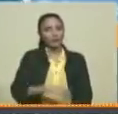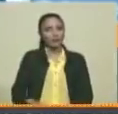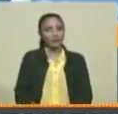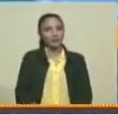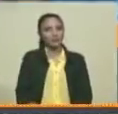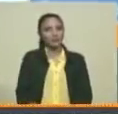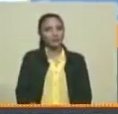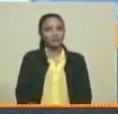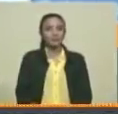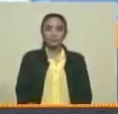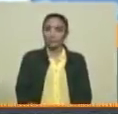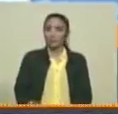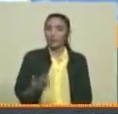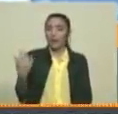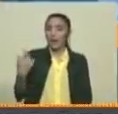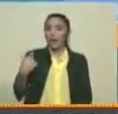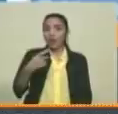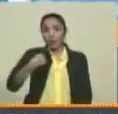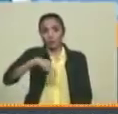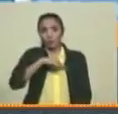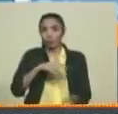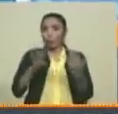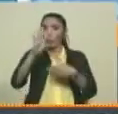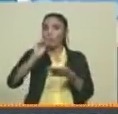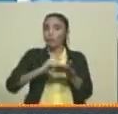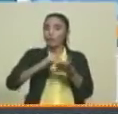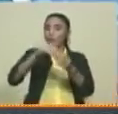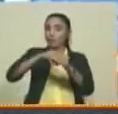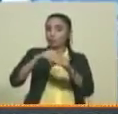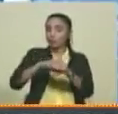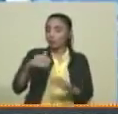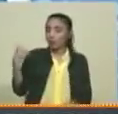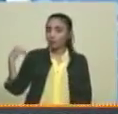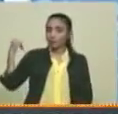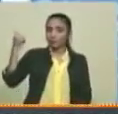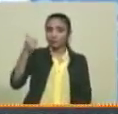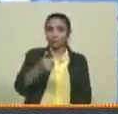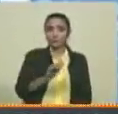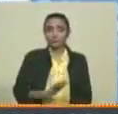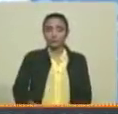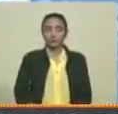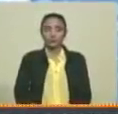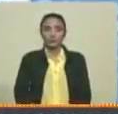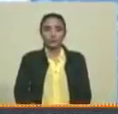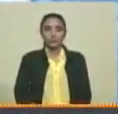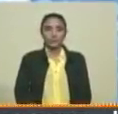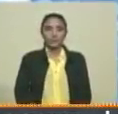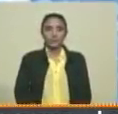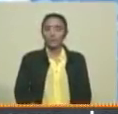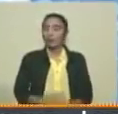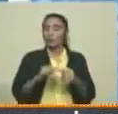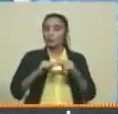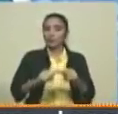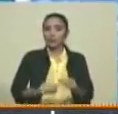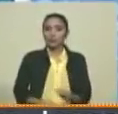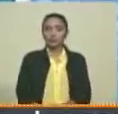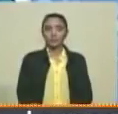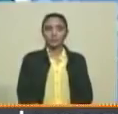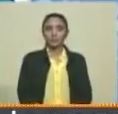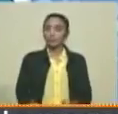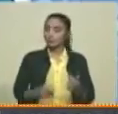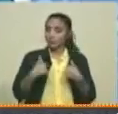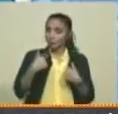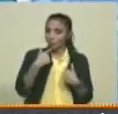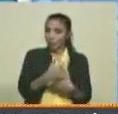Como lo hemos hecho nosotros con 4 elecciones seguidas. Como lo hemos hecho con el pueblo de manera permanente. Por eso digo, si